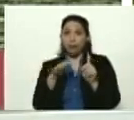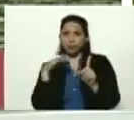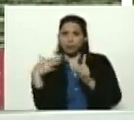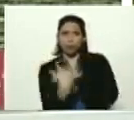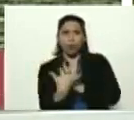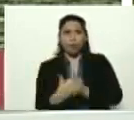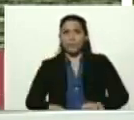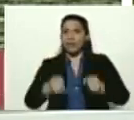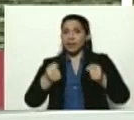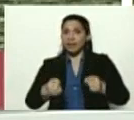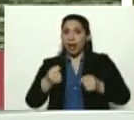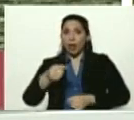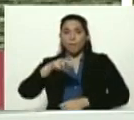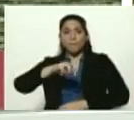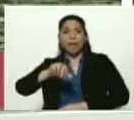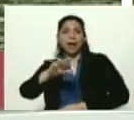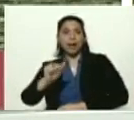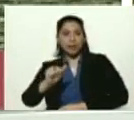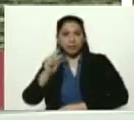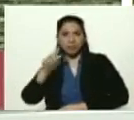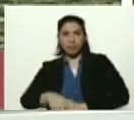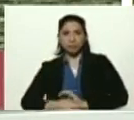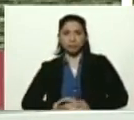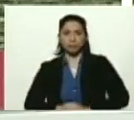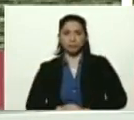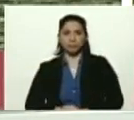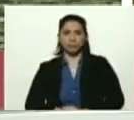Y el mercado de Mara.